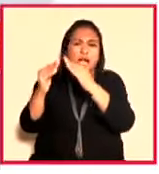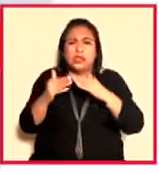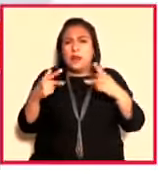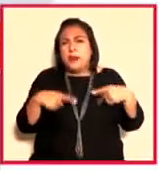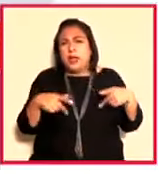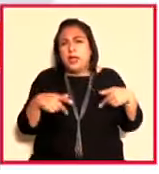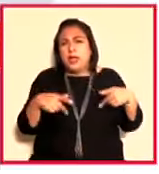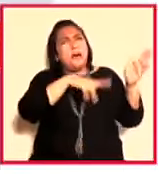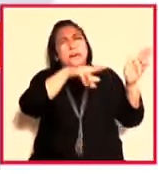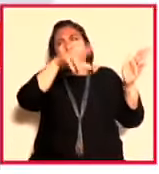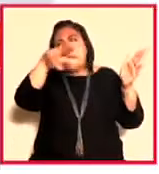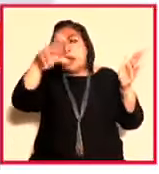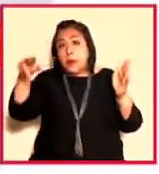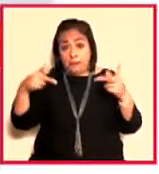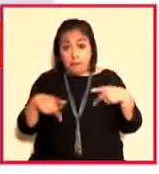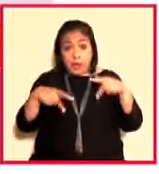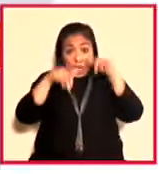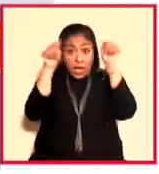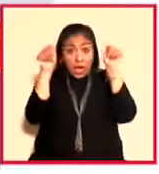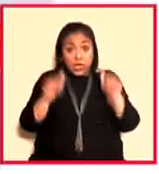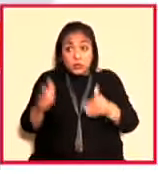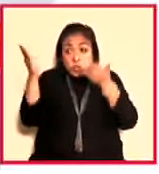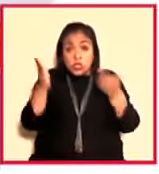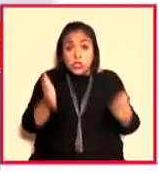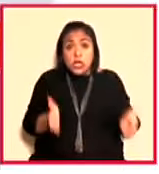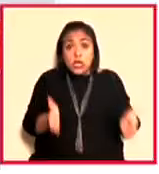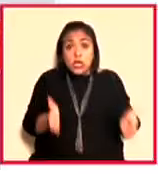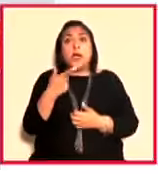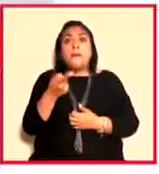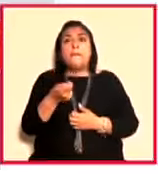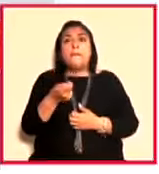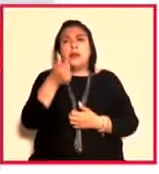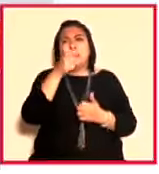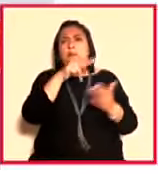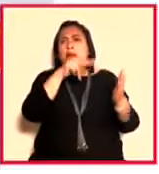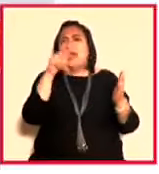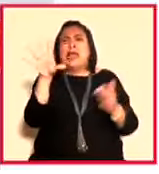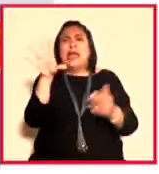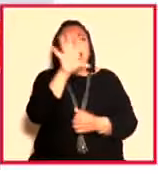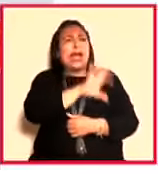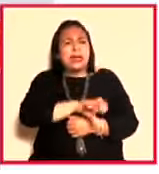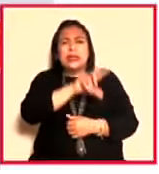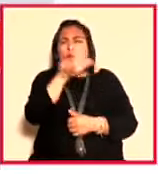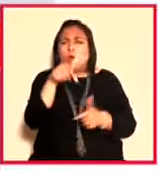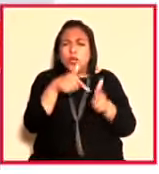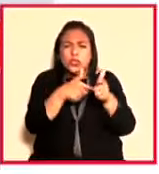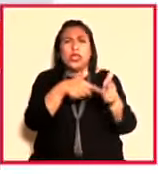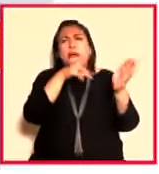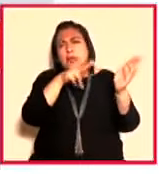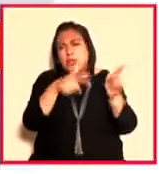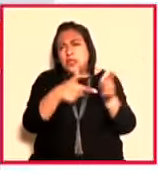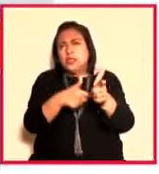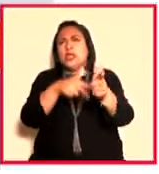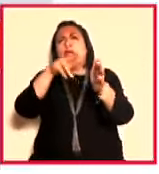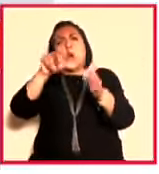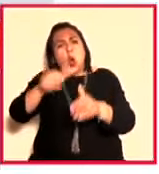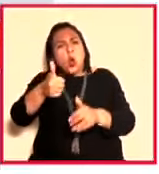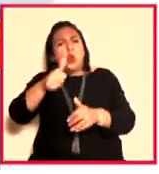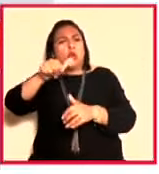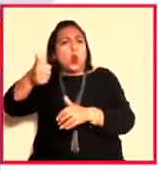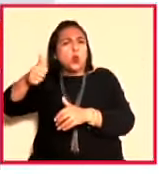Cuando los artistas llegan, ellos se pintan la primera mural y ellos encantan seguir pintando. Después de esto, ellos hacen otros murales,